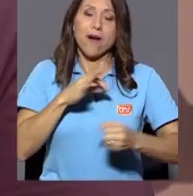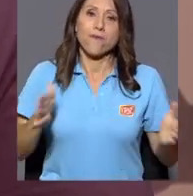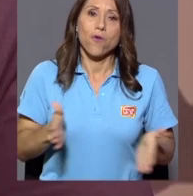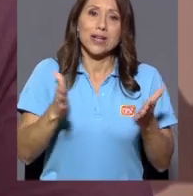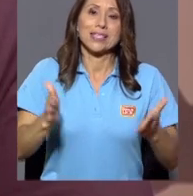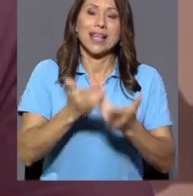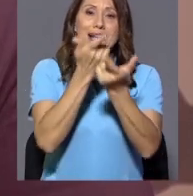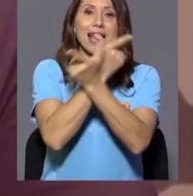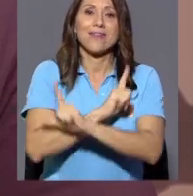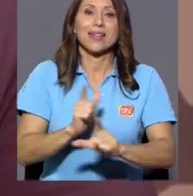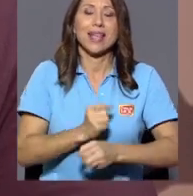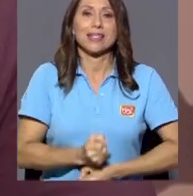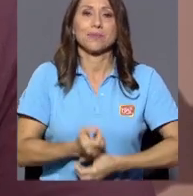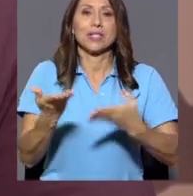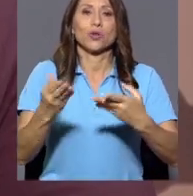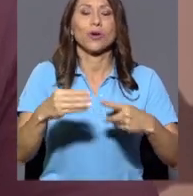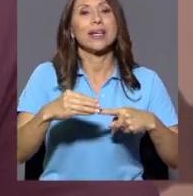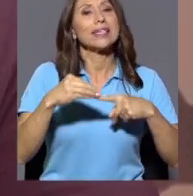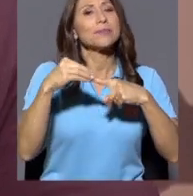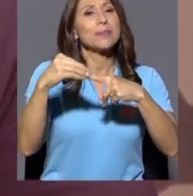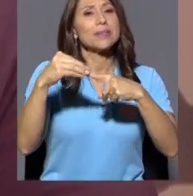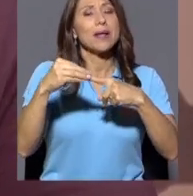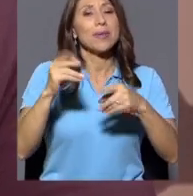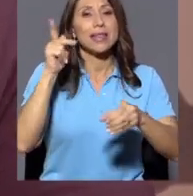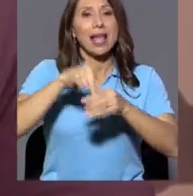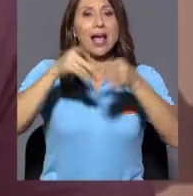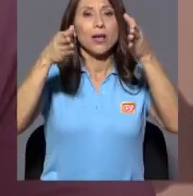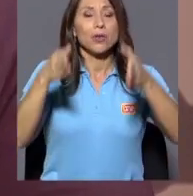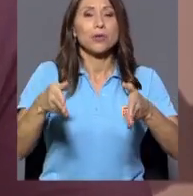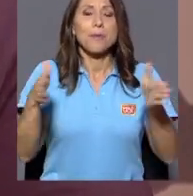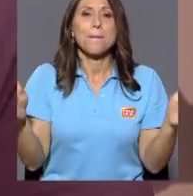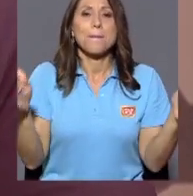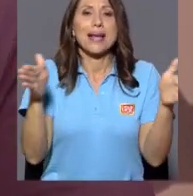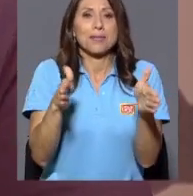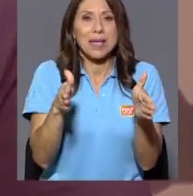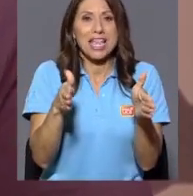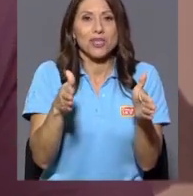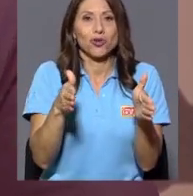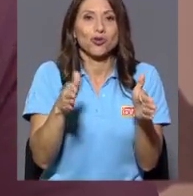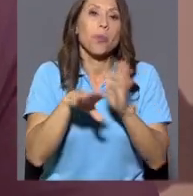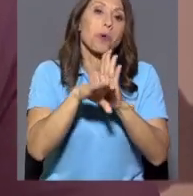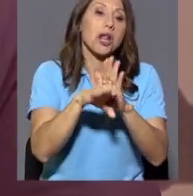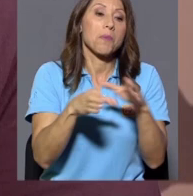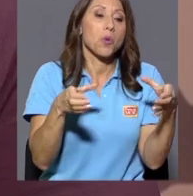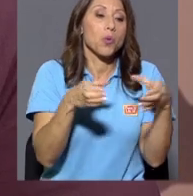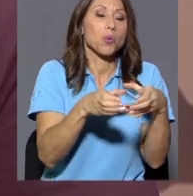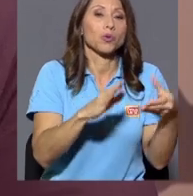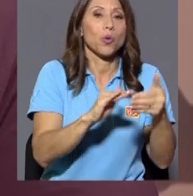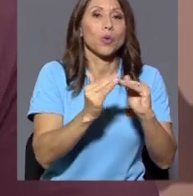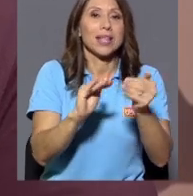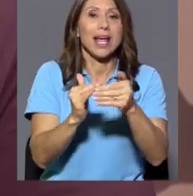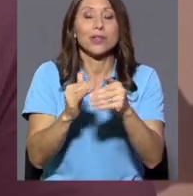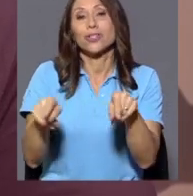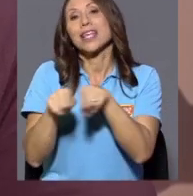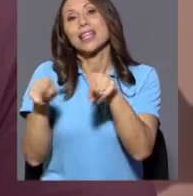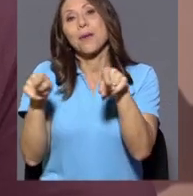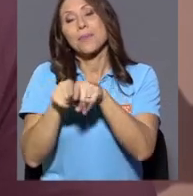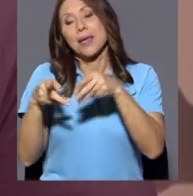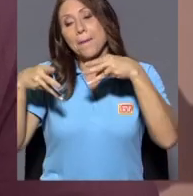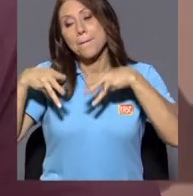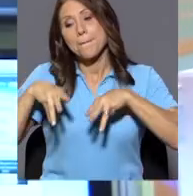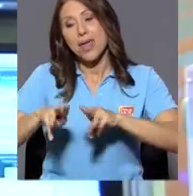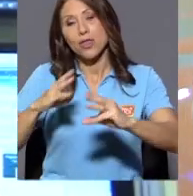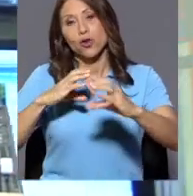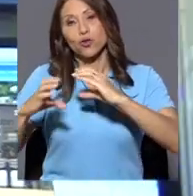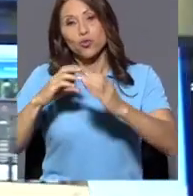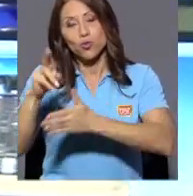expresión y sobre todo la de los sectores llamados más pequeños las radios comunitarias y también nuestros medios universitarios